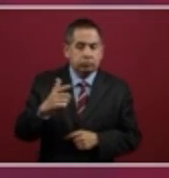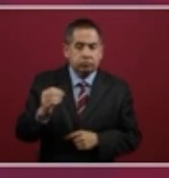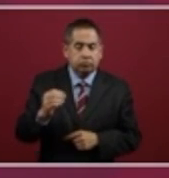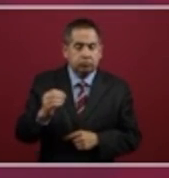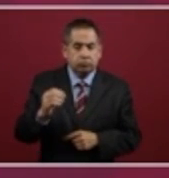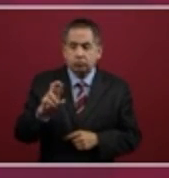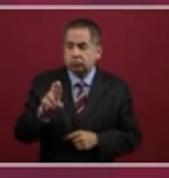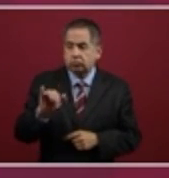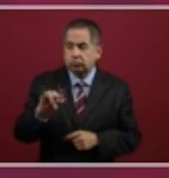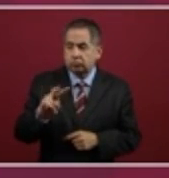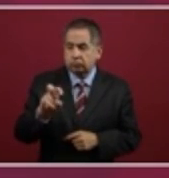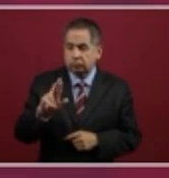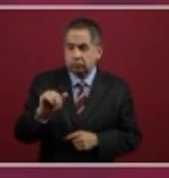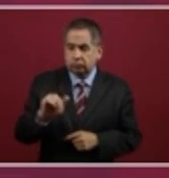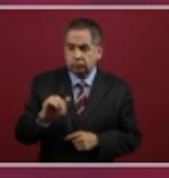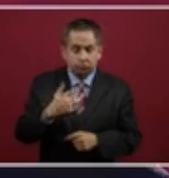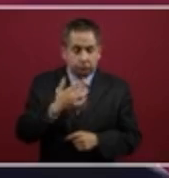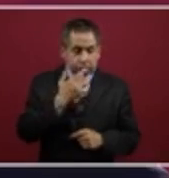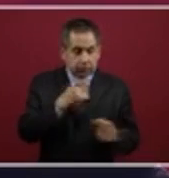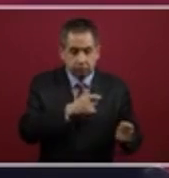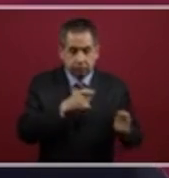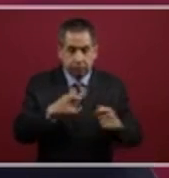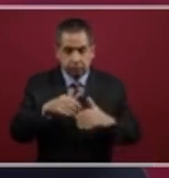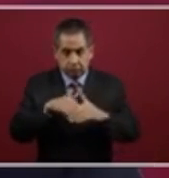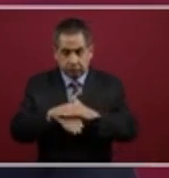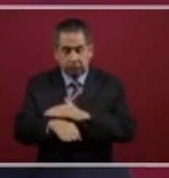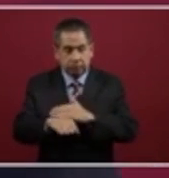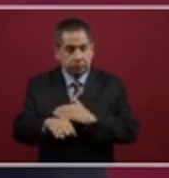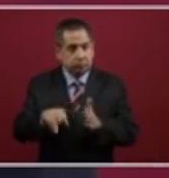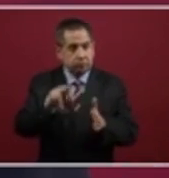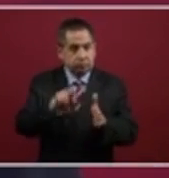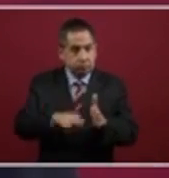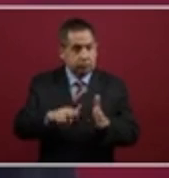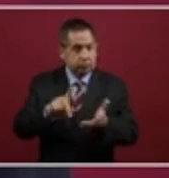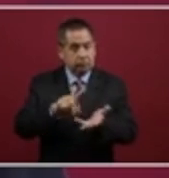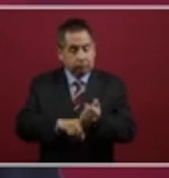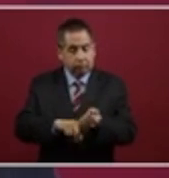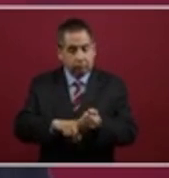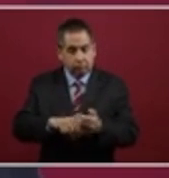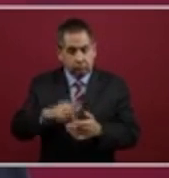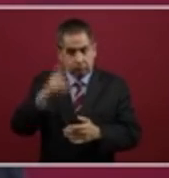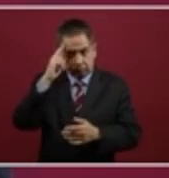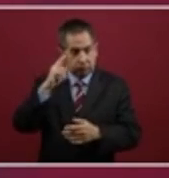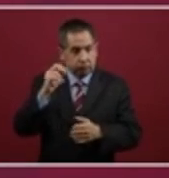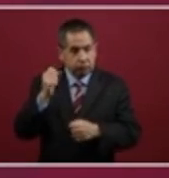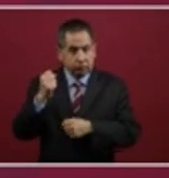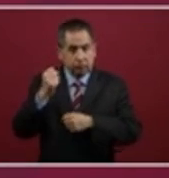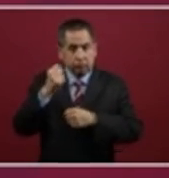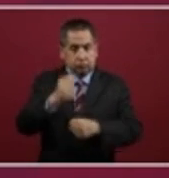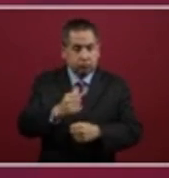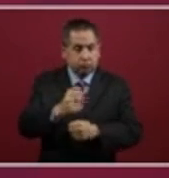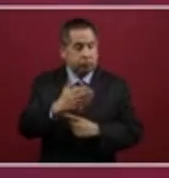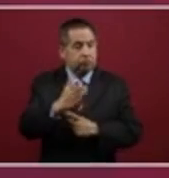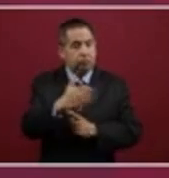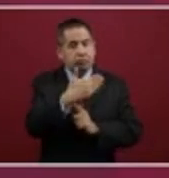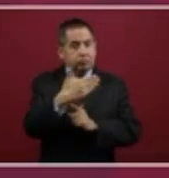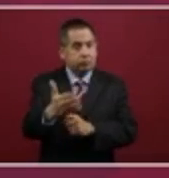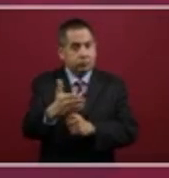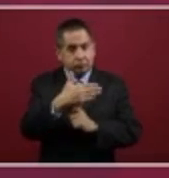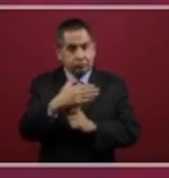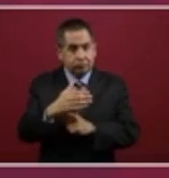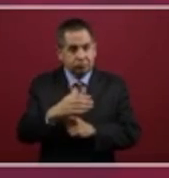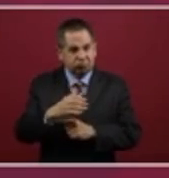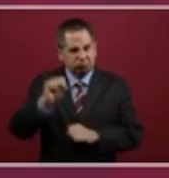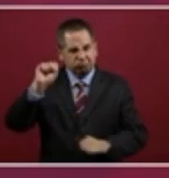Rivera a Bellas Artes y que pusieran la bandera del Partido Comunista,